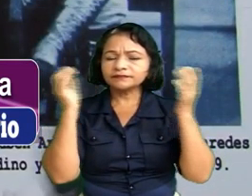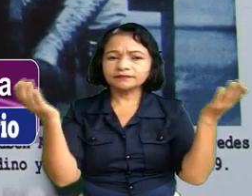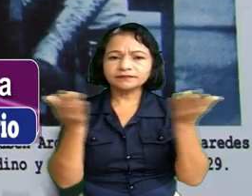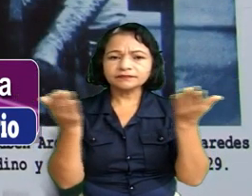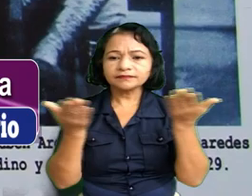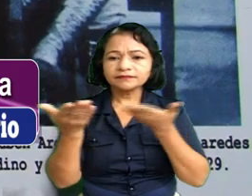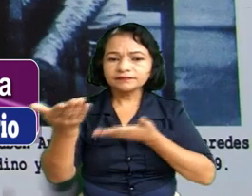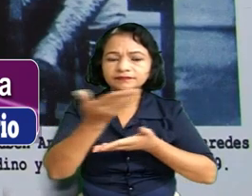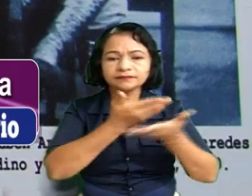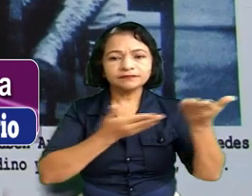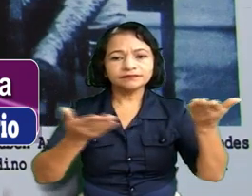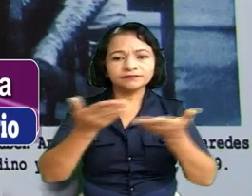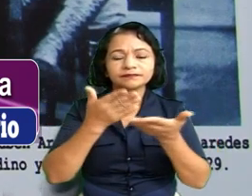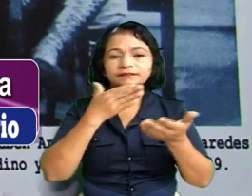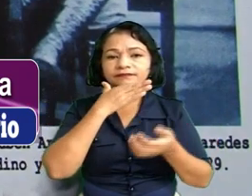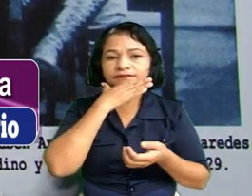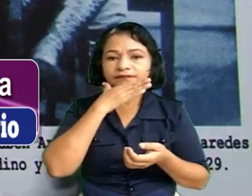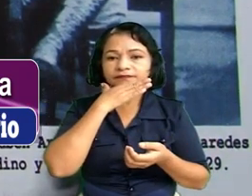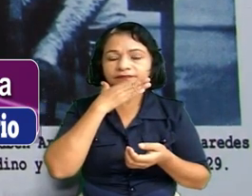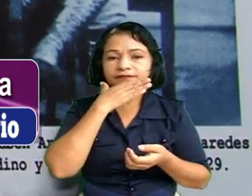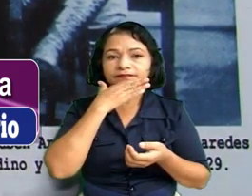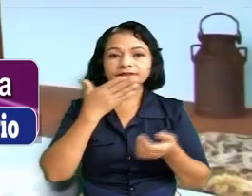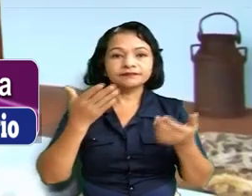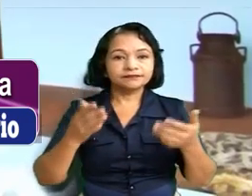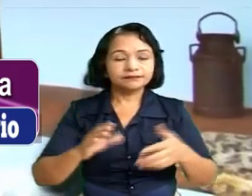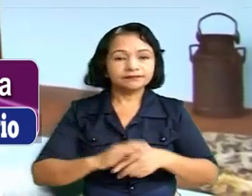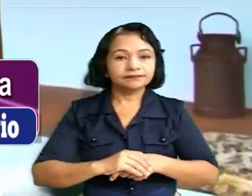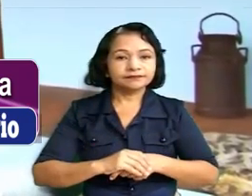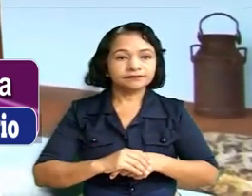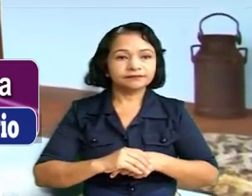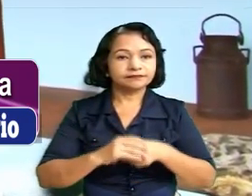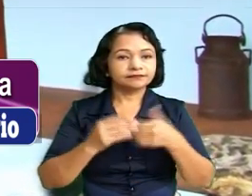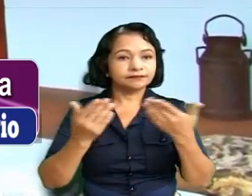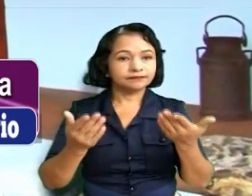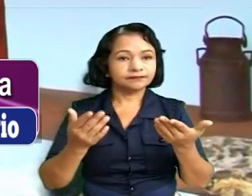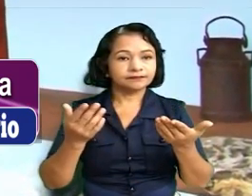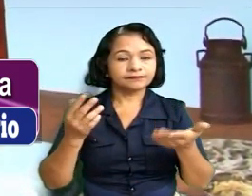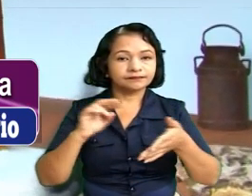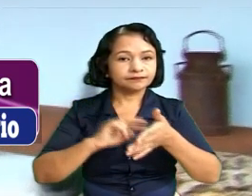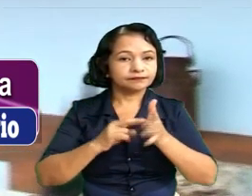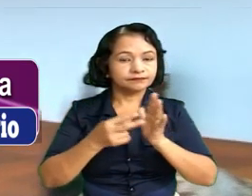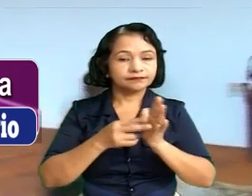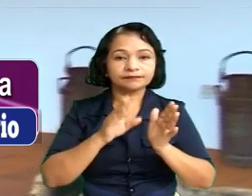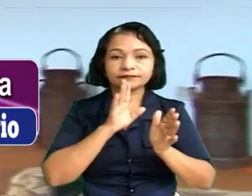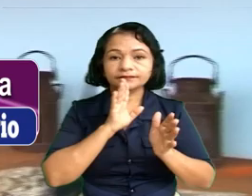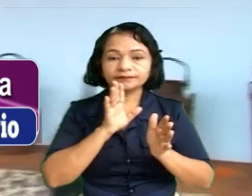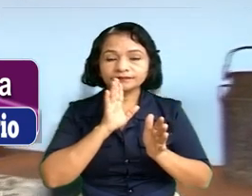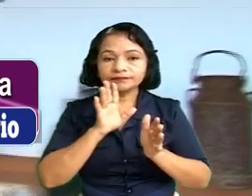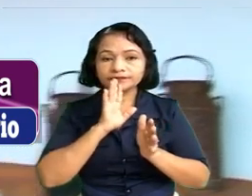de negociaciones complejo? Vaya, usted lo sabe un poquito lo que significa negociar.